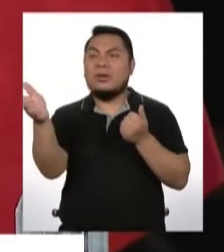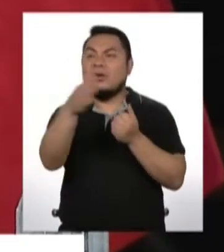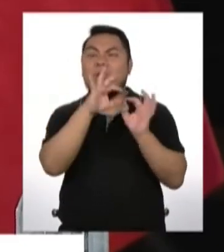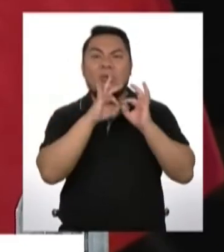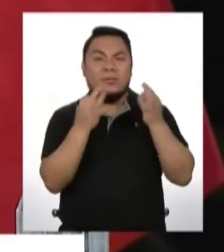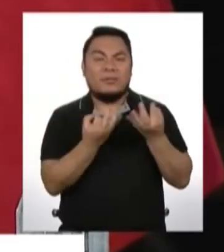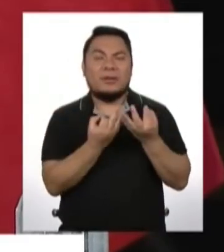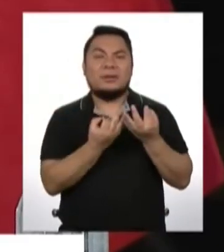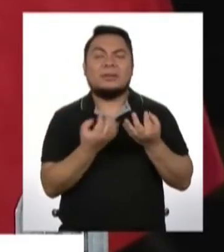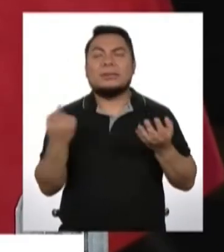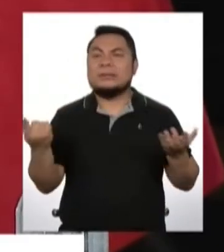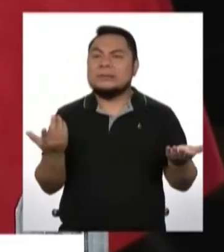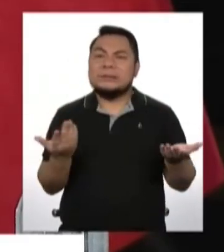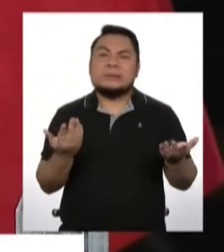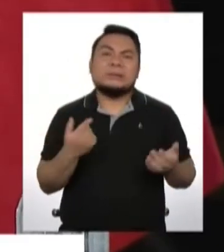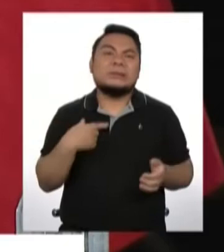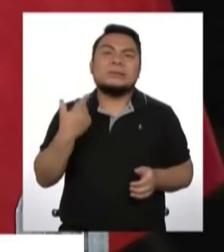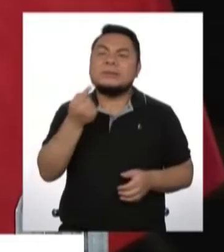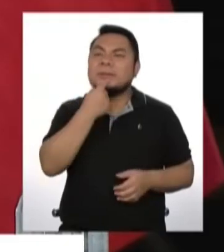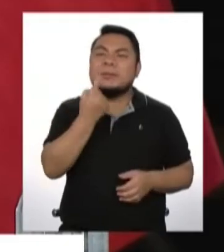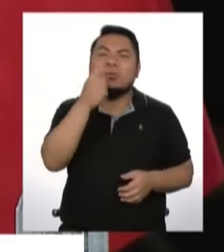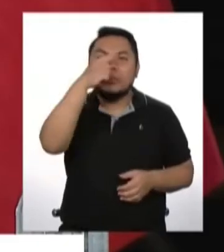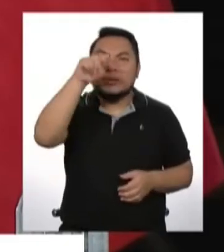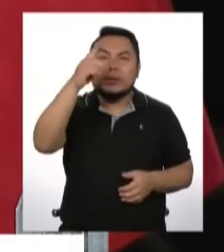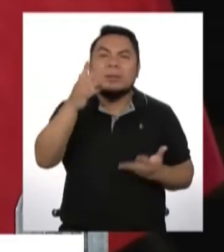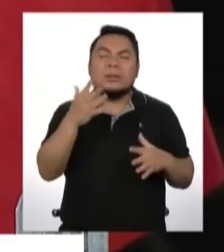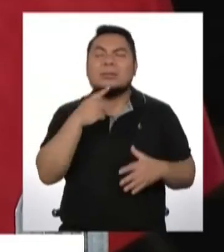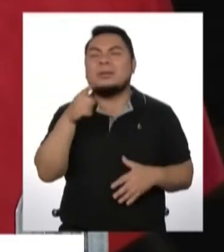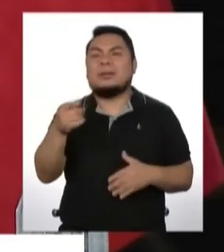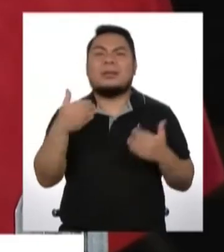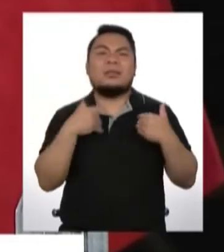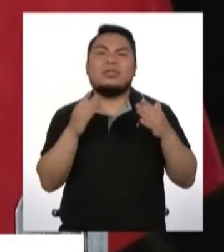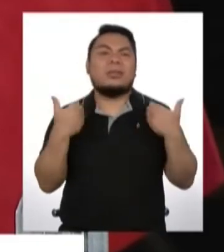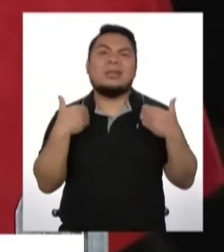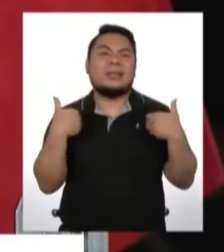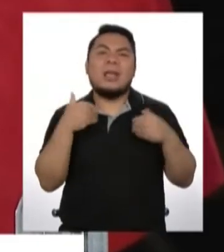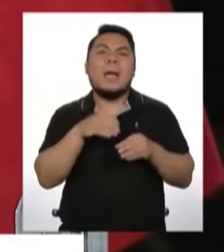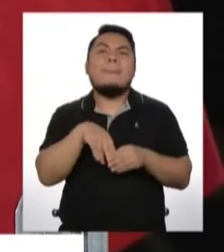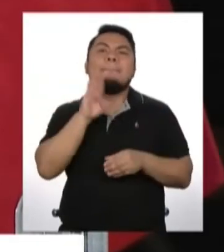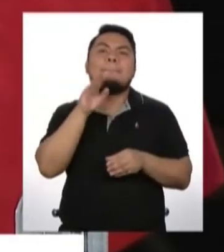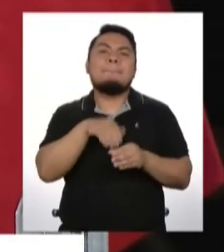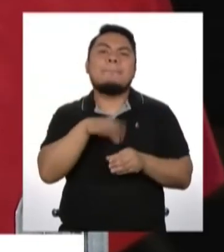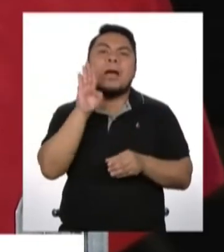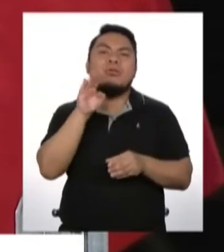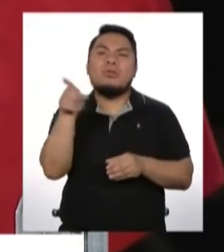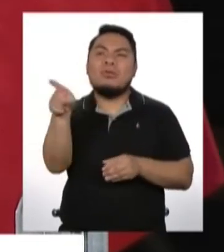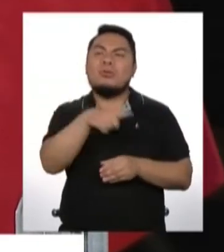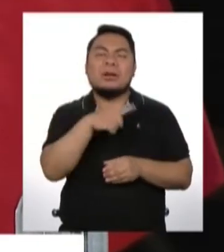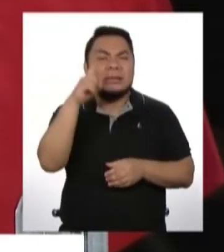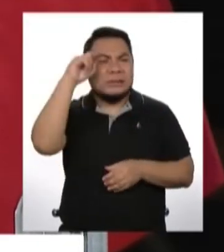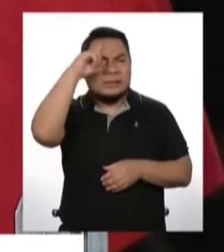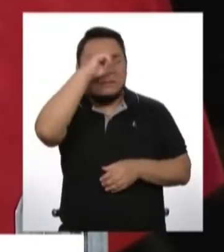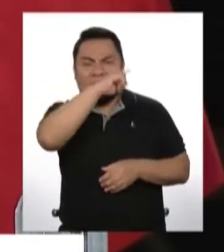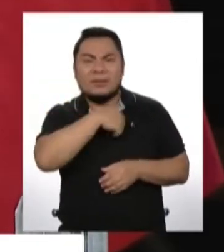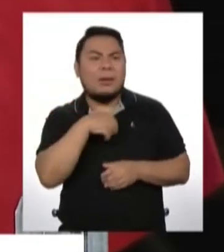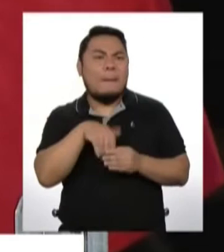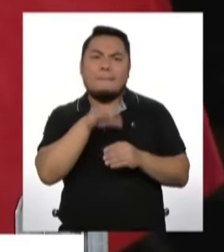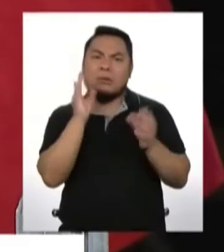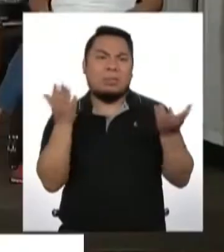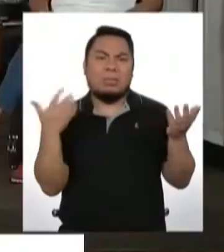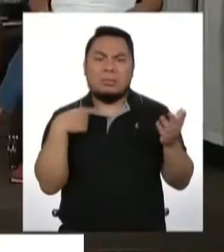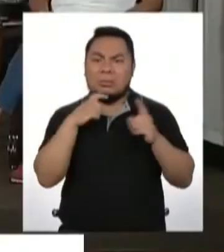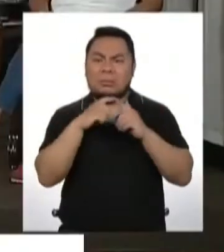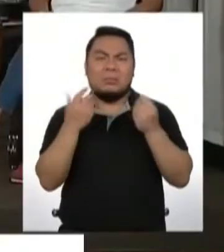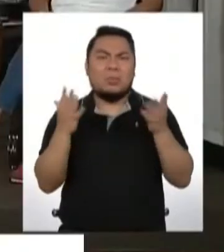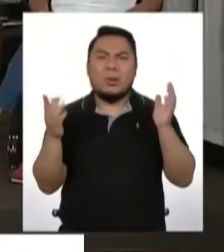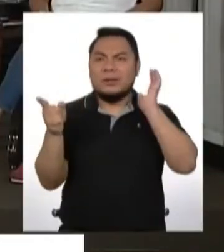hogares, ni un millón, siquiera ni un millón, tiene cuentas en un banco, ni en el Banco de la Nación. Quería